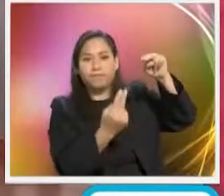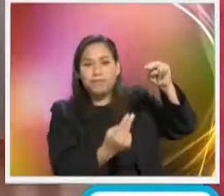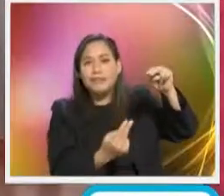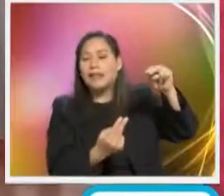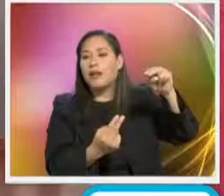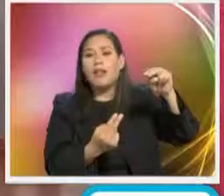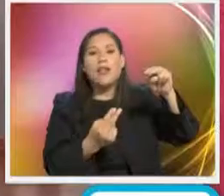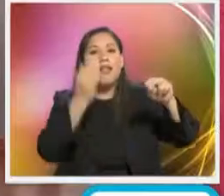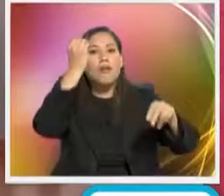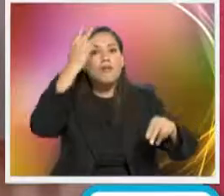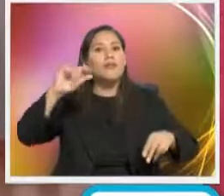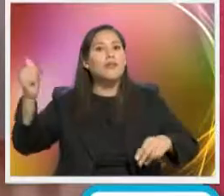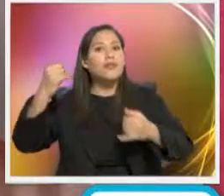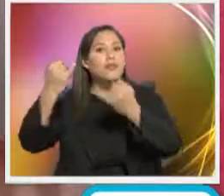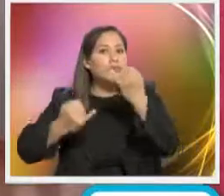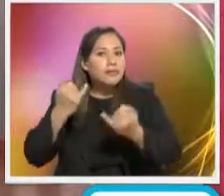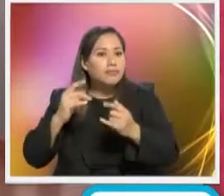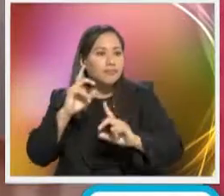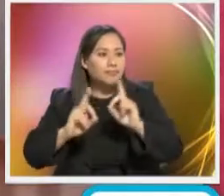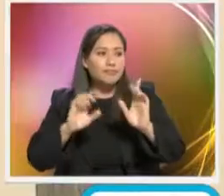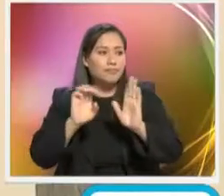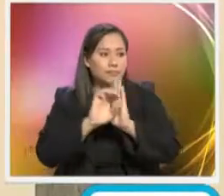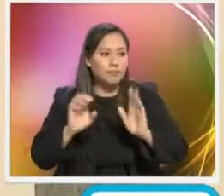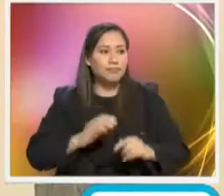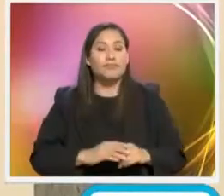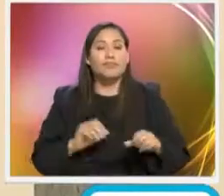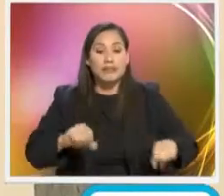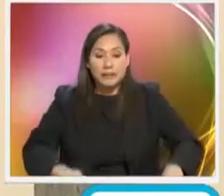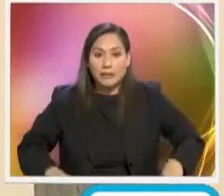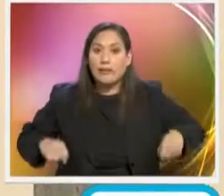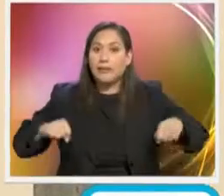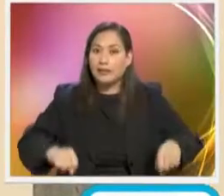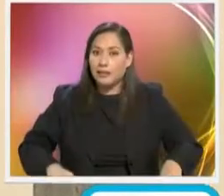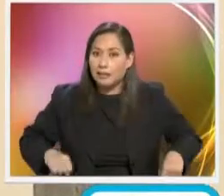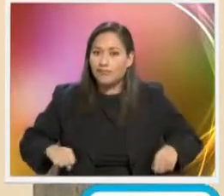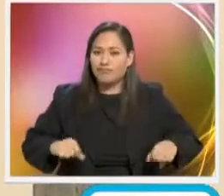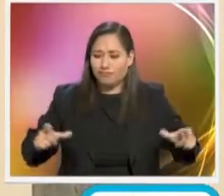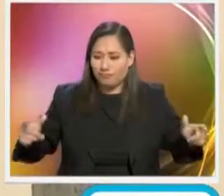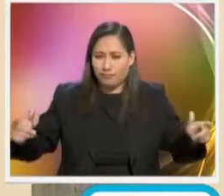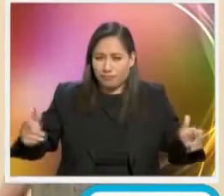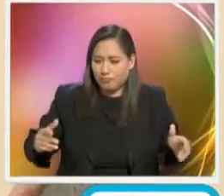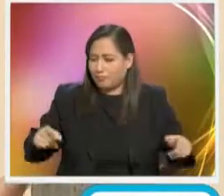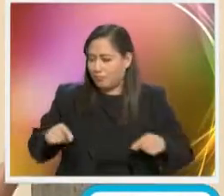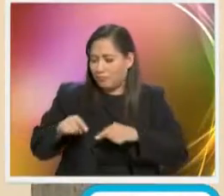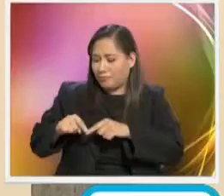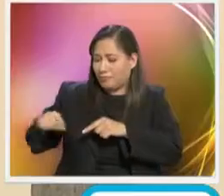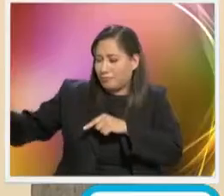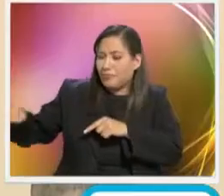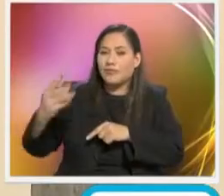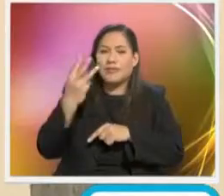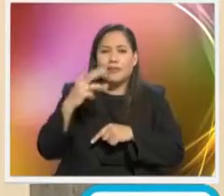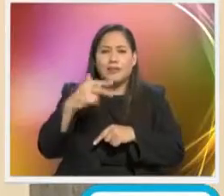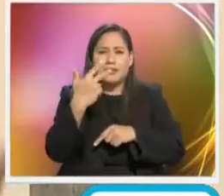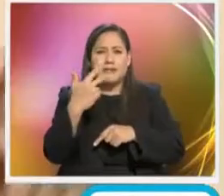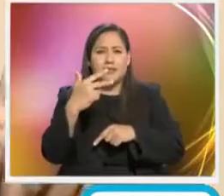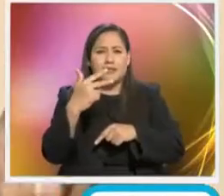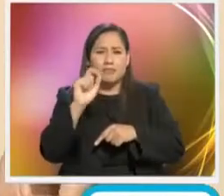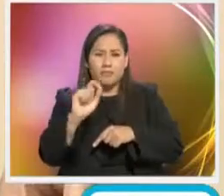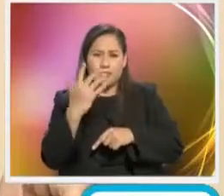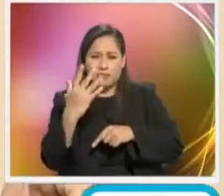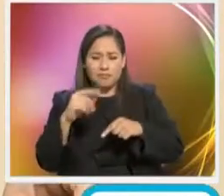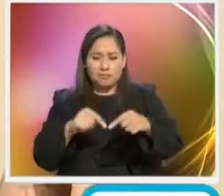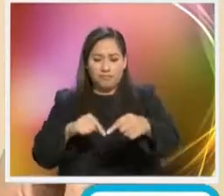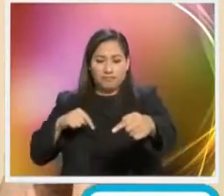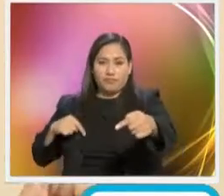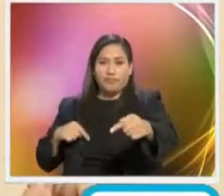se olvida de otros deportes, como por ejemplo el remo, par de remos cortos, mide 13.5 metros la canoa, y es una